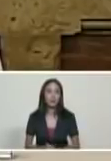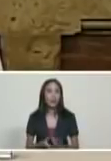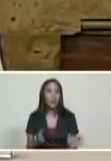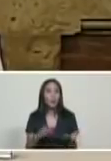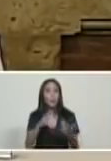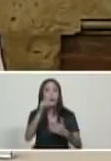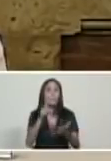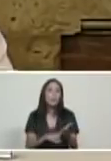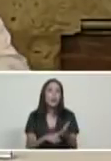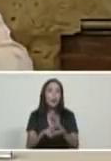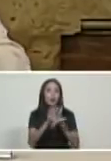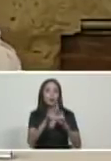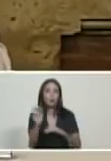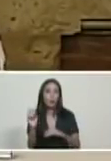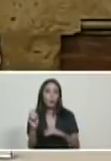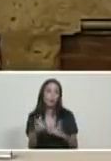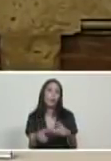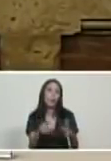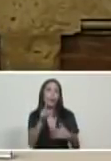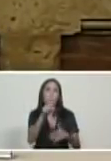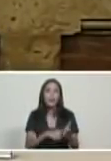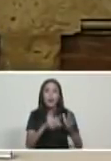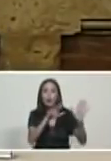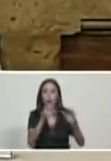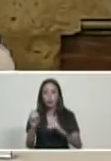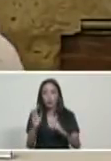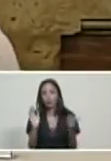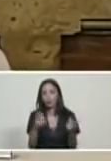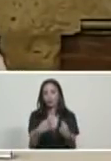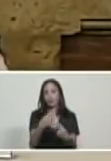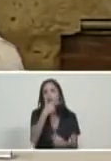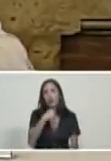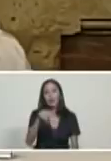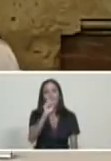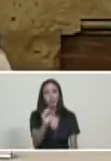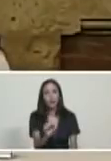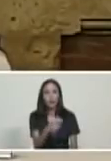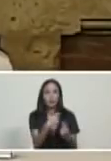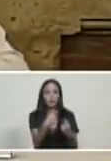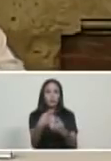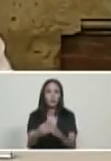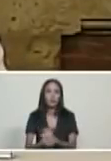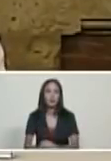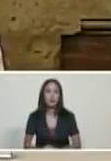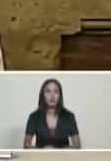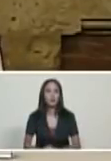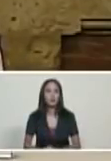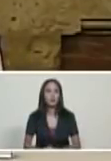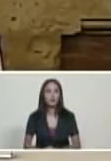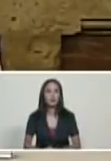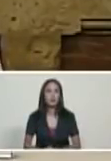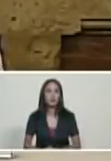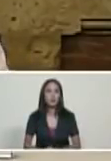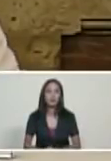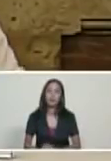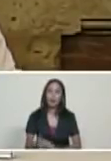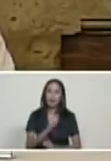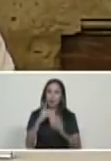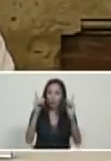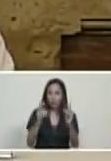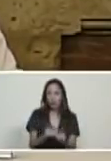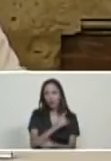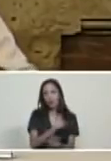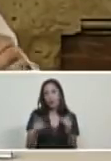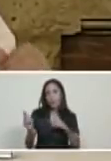1.800 bolívares, uno de los tres meses que se le van a pagar de aguinaldo por las navidades. Decide invertir un